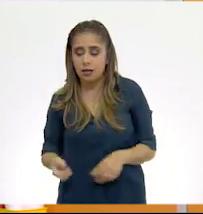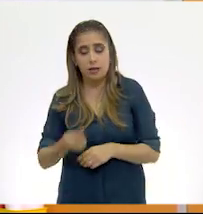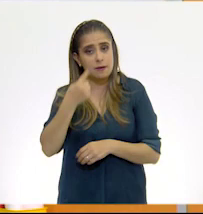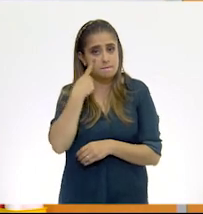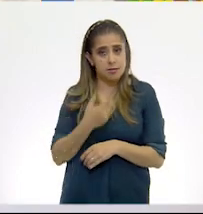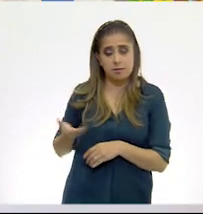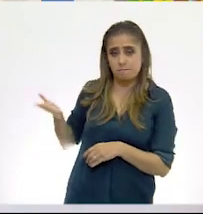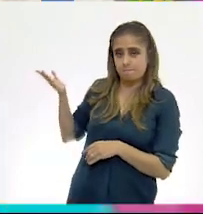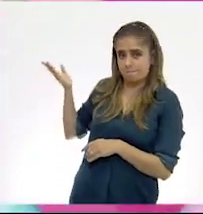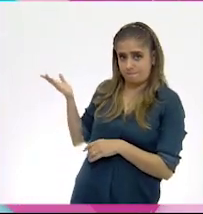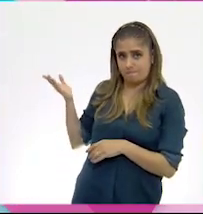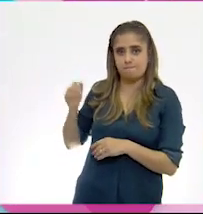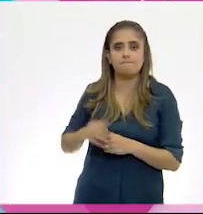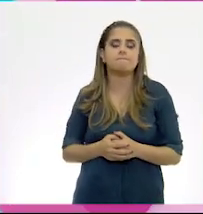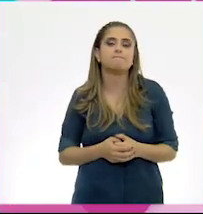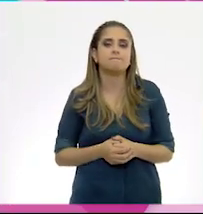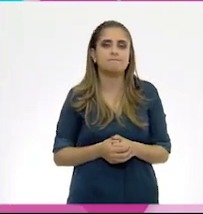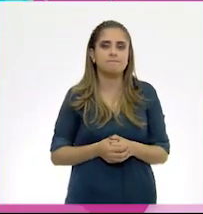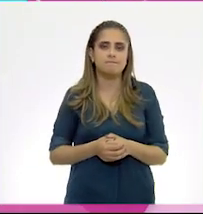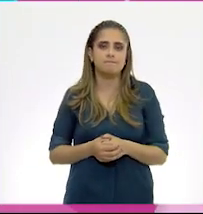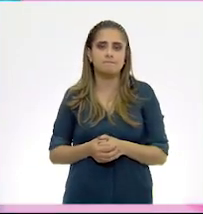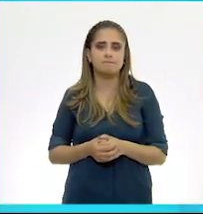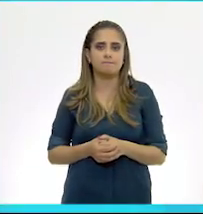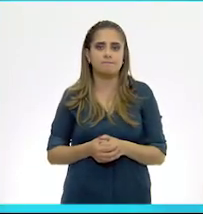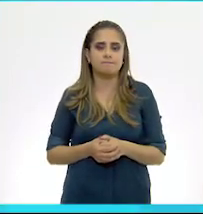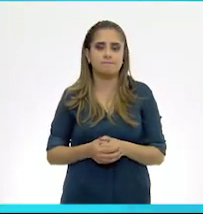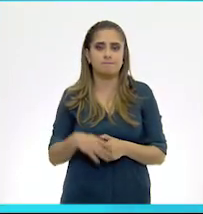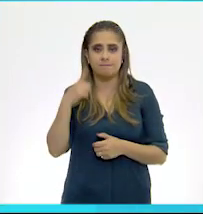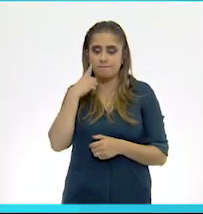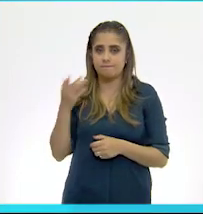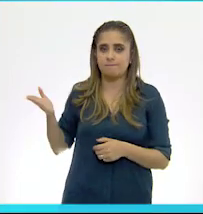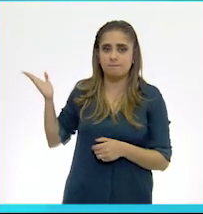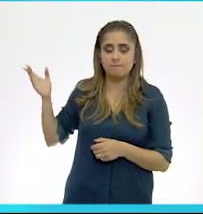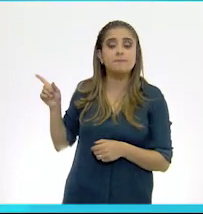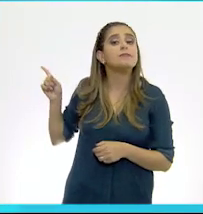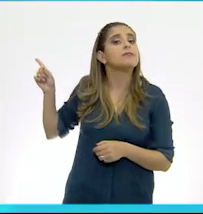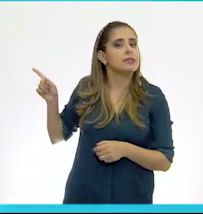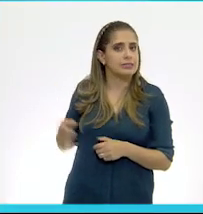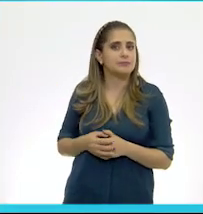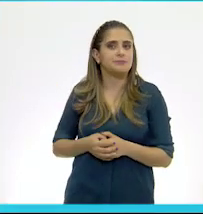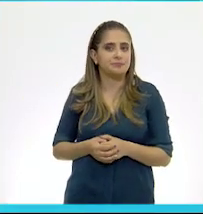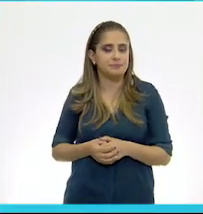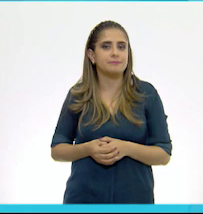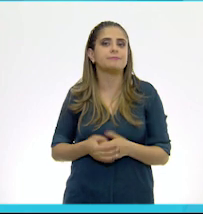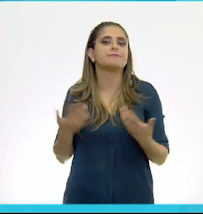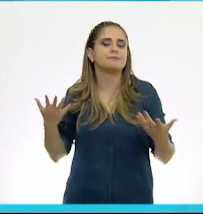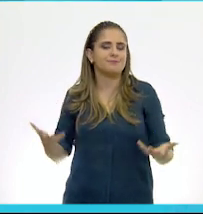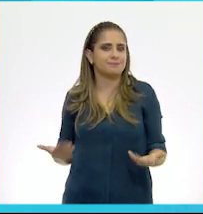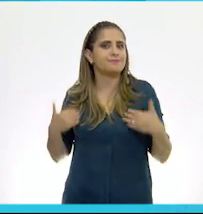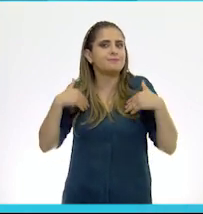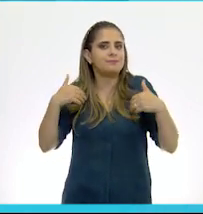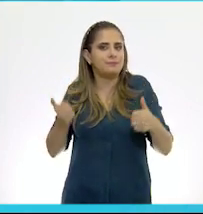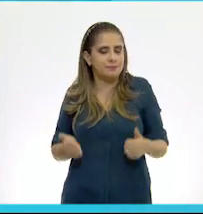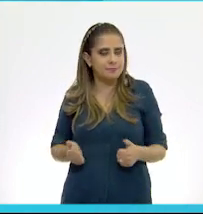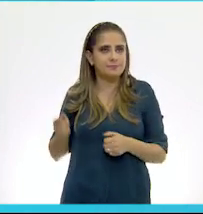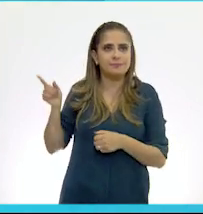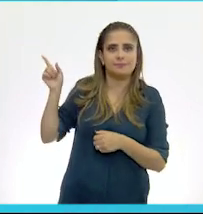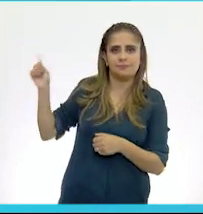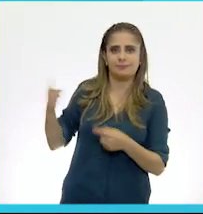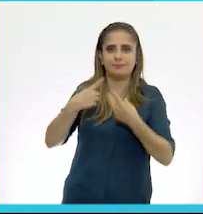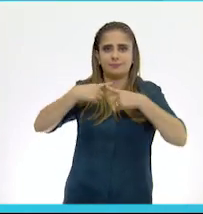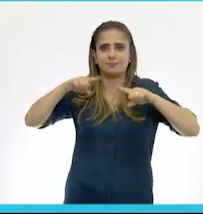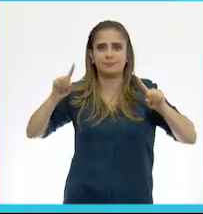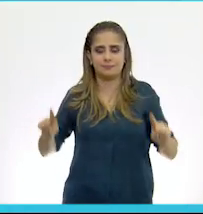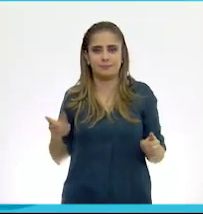Los tipos de líneas que existen. Muy bien, entonces vamos a verlas. Allí están. Ah, de acuerdo. Exactamente como tú